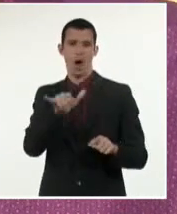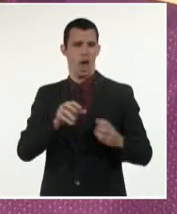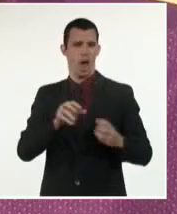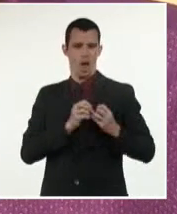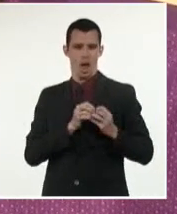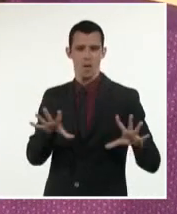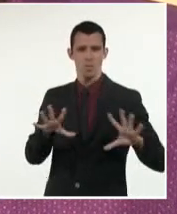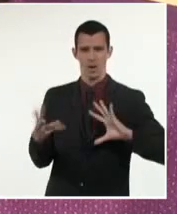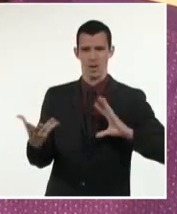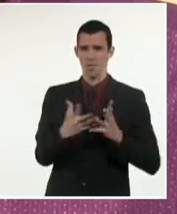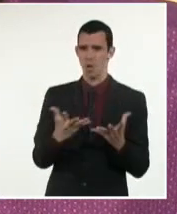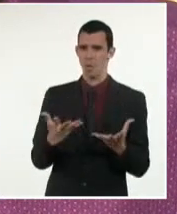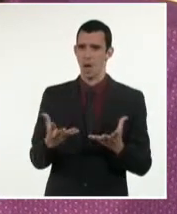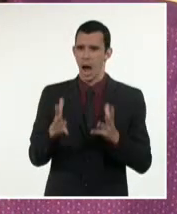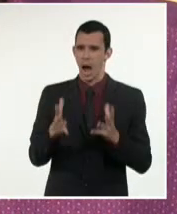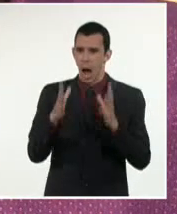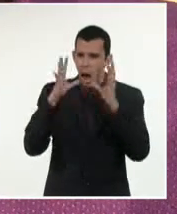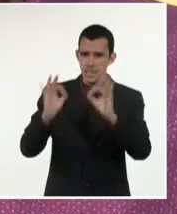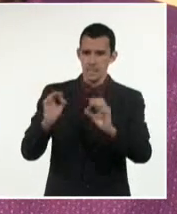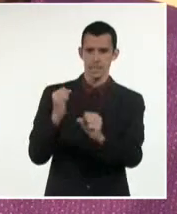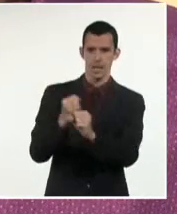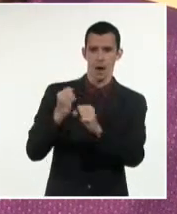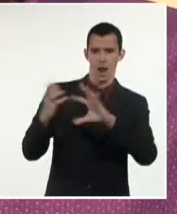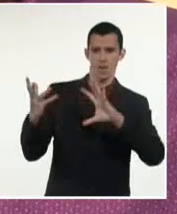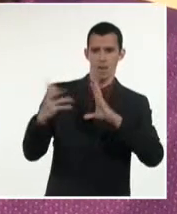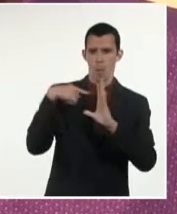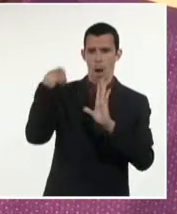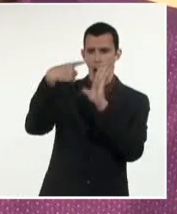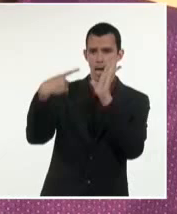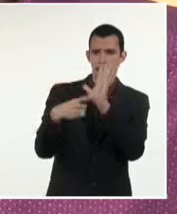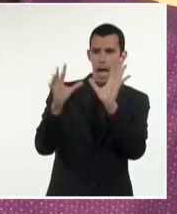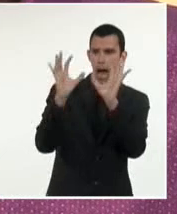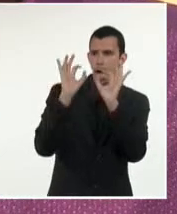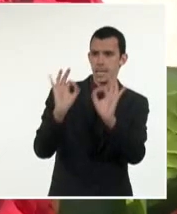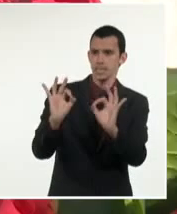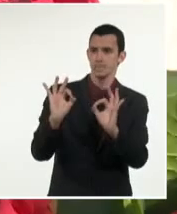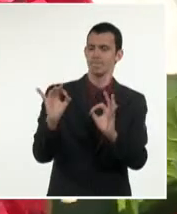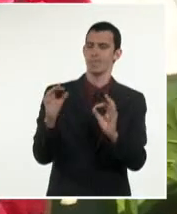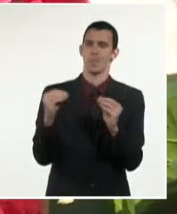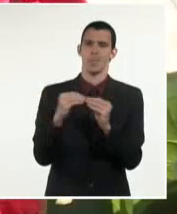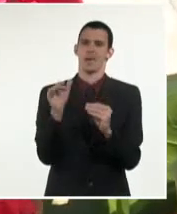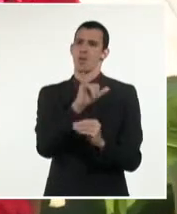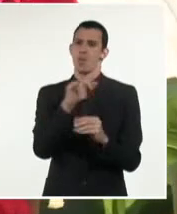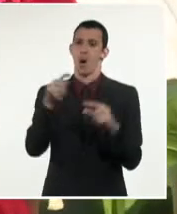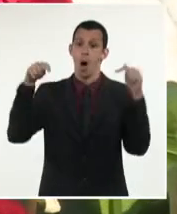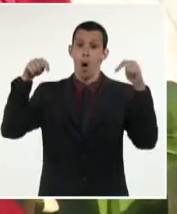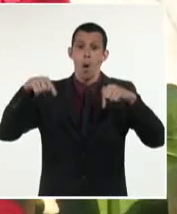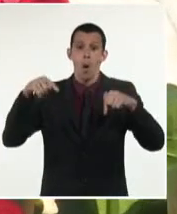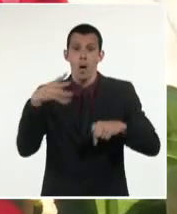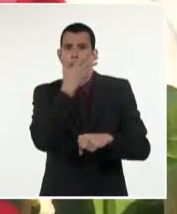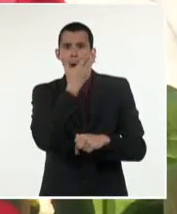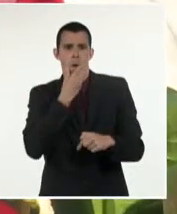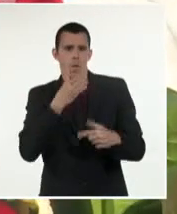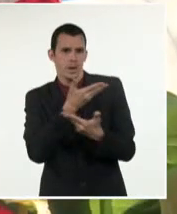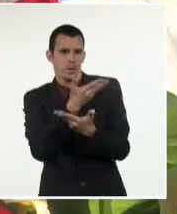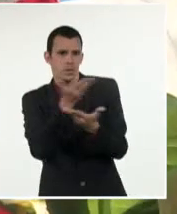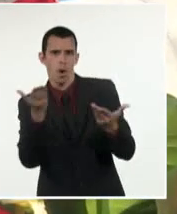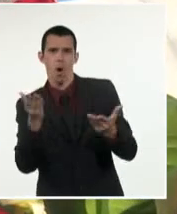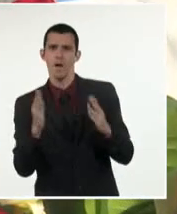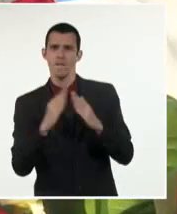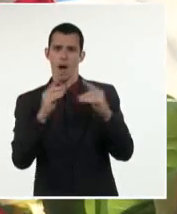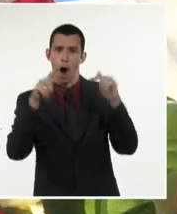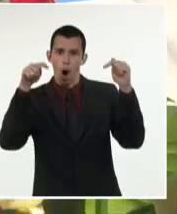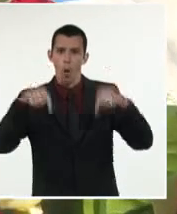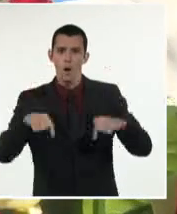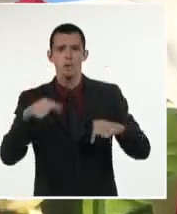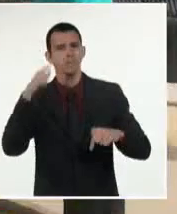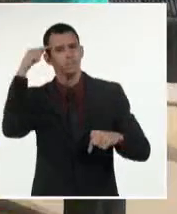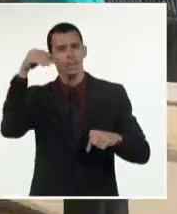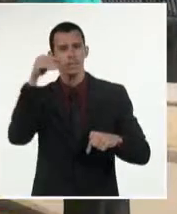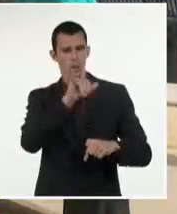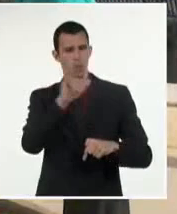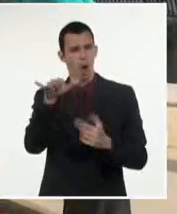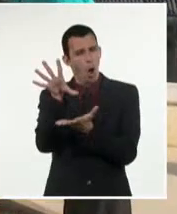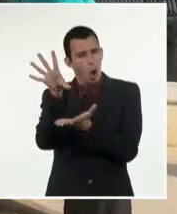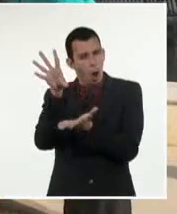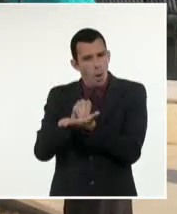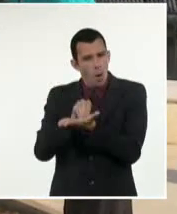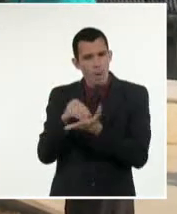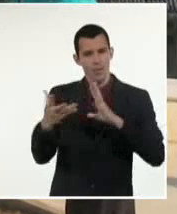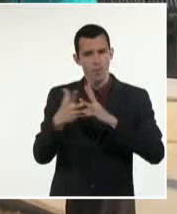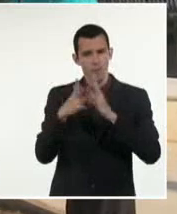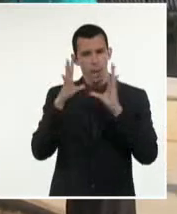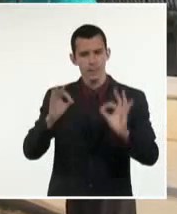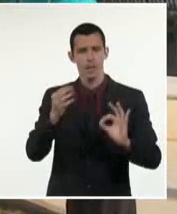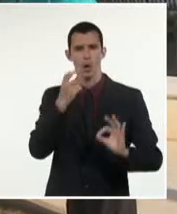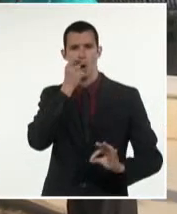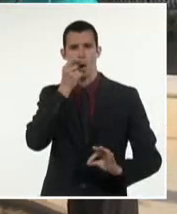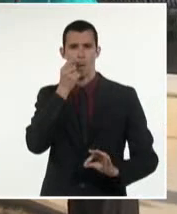actitud que es paradigma para los cubanos actuales por perucho figueredo hoy volvieron alzarse las banderas para él